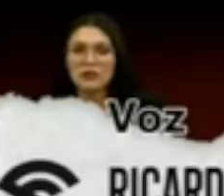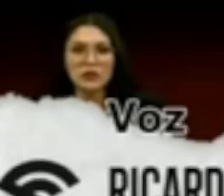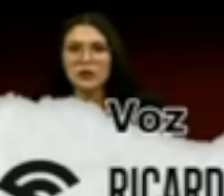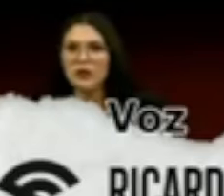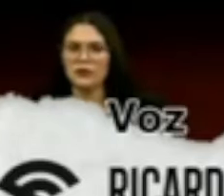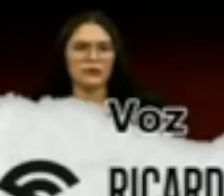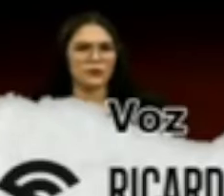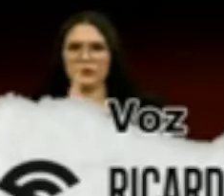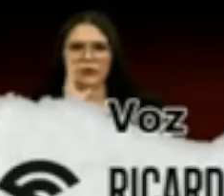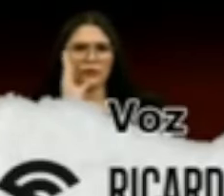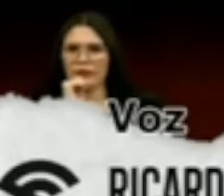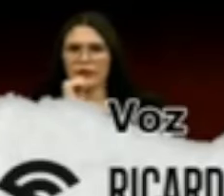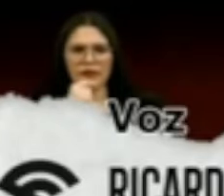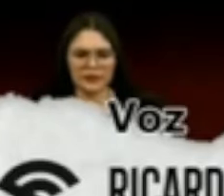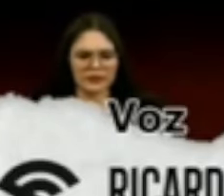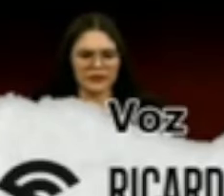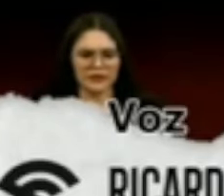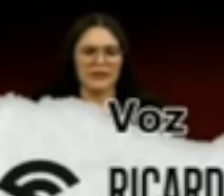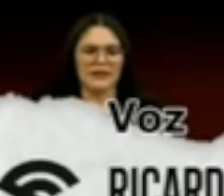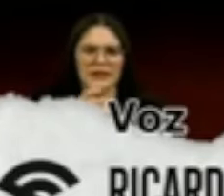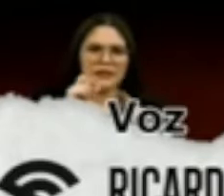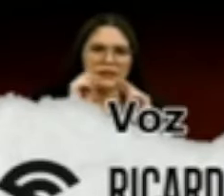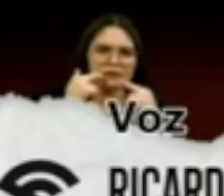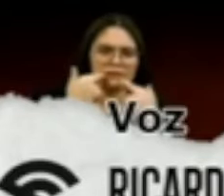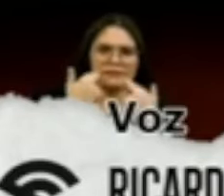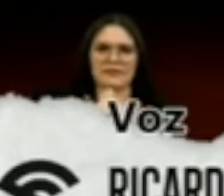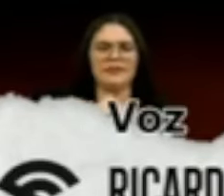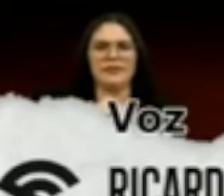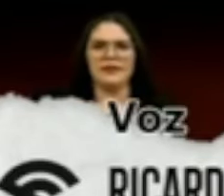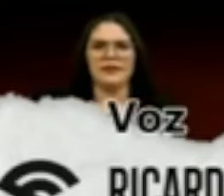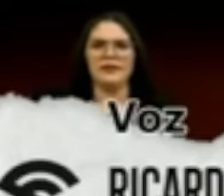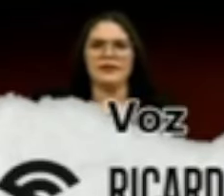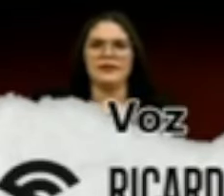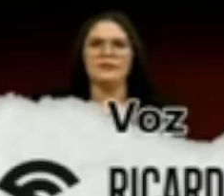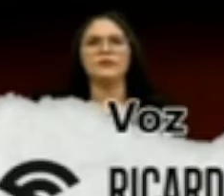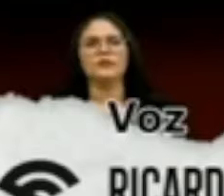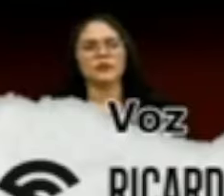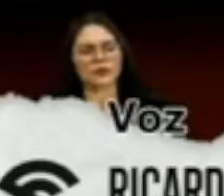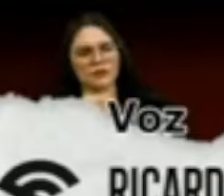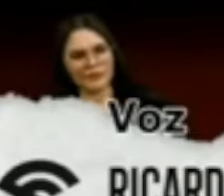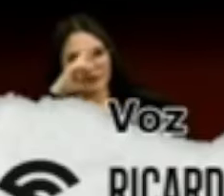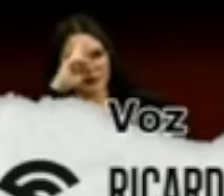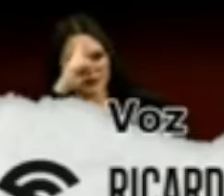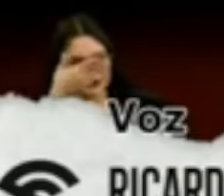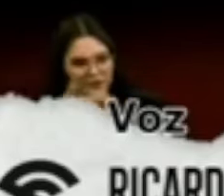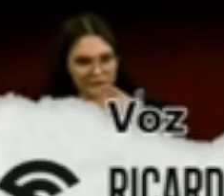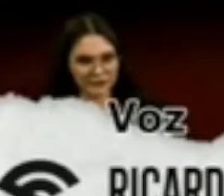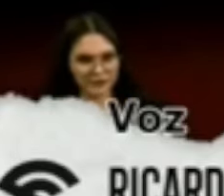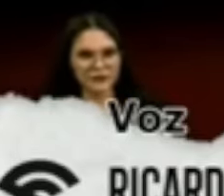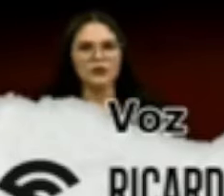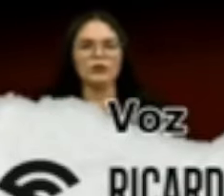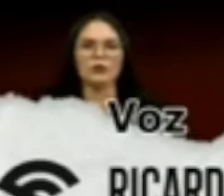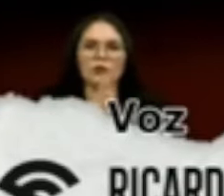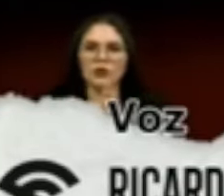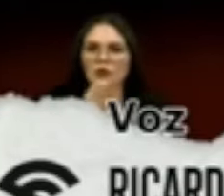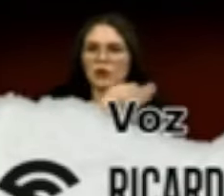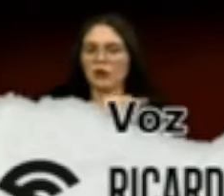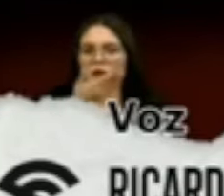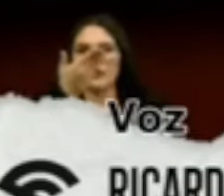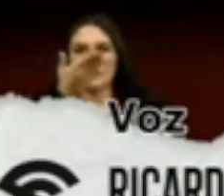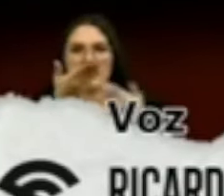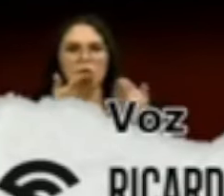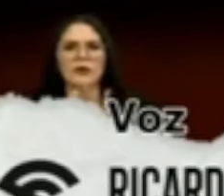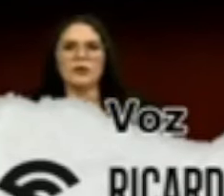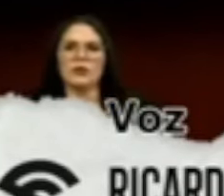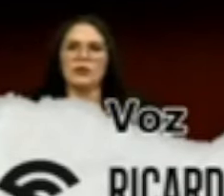Es un pretexto de poca monta, Vicente, esto que está haciendo el Grupo Parlamentario de Movimiento Ciudadano, respaldado